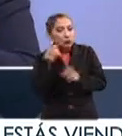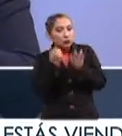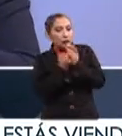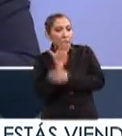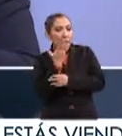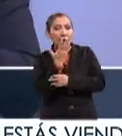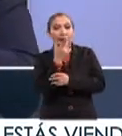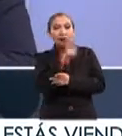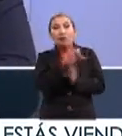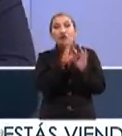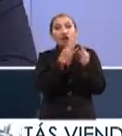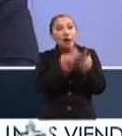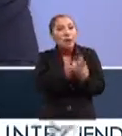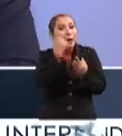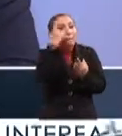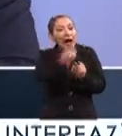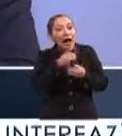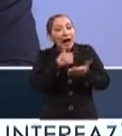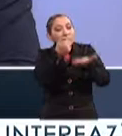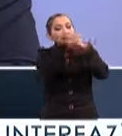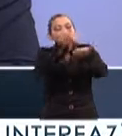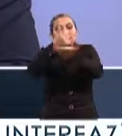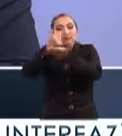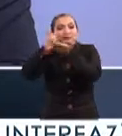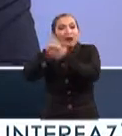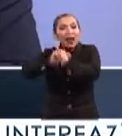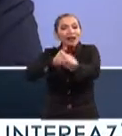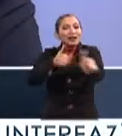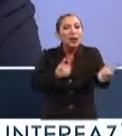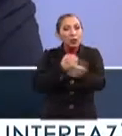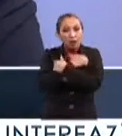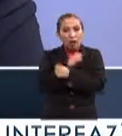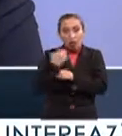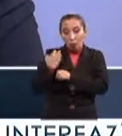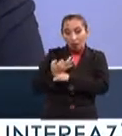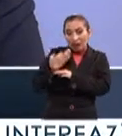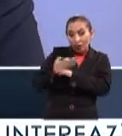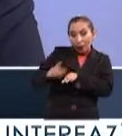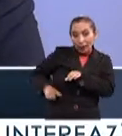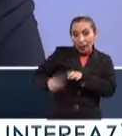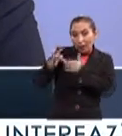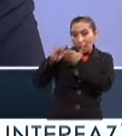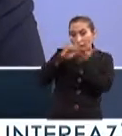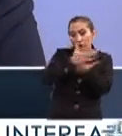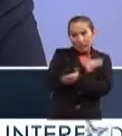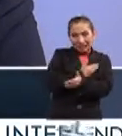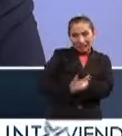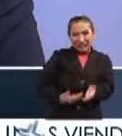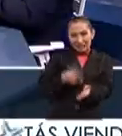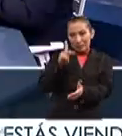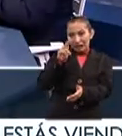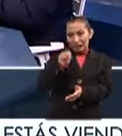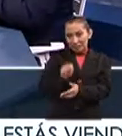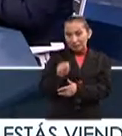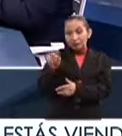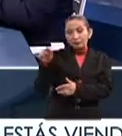nuevas modalidades de atención al rezago educativo, como lo hicimos esta administración con el apoyo del presidente Enrique Peña Nieto. Él tuvo la